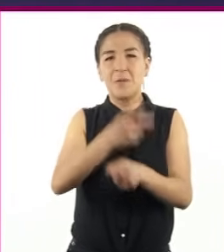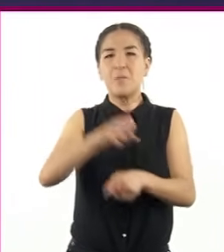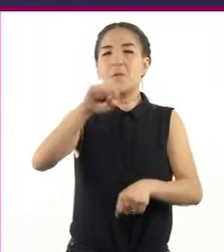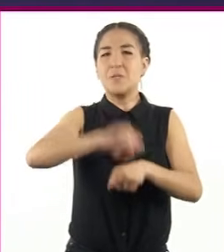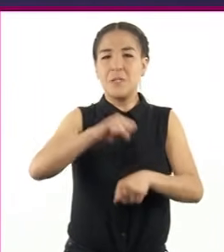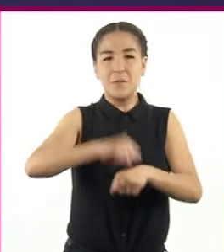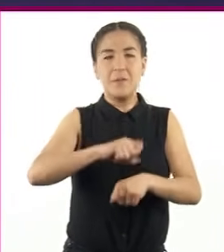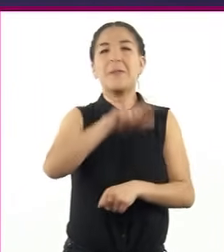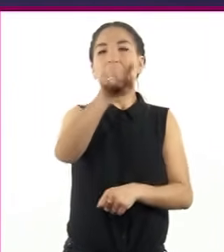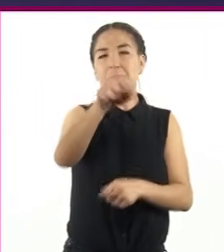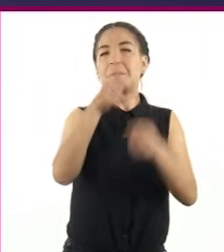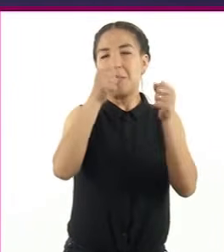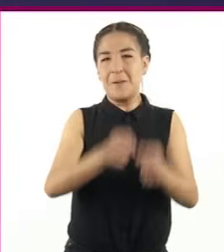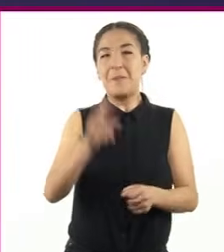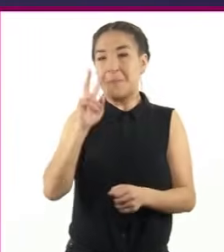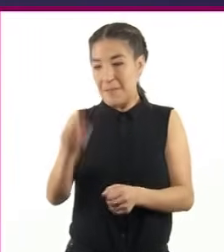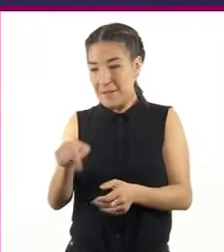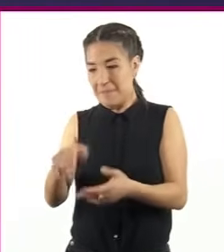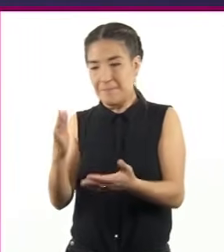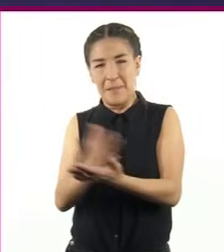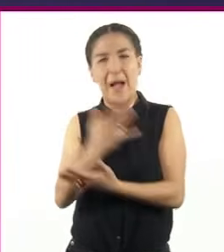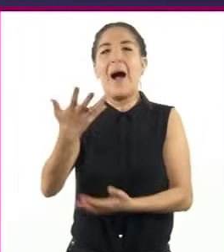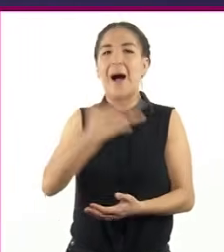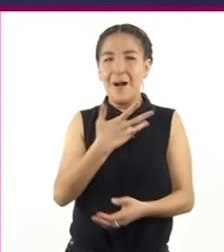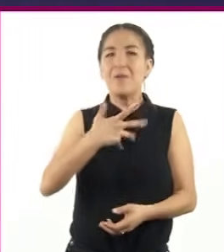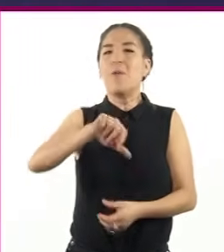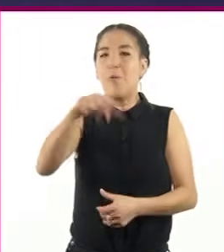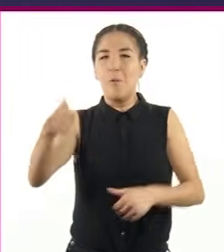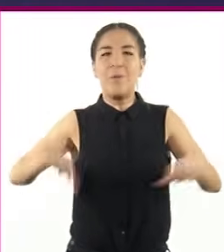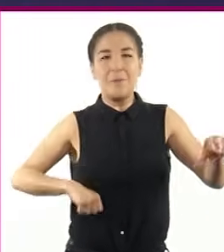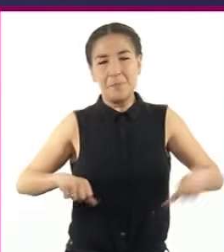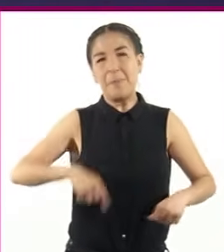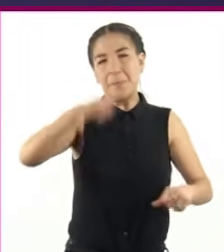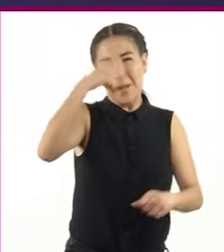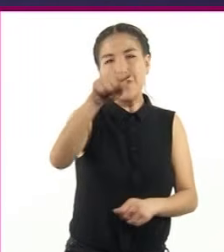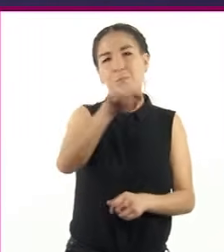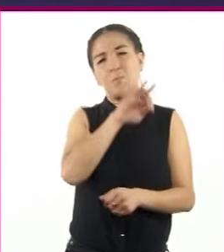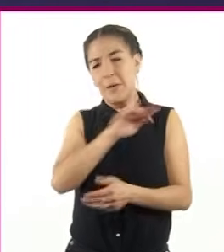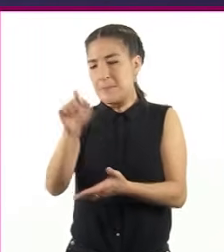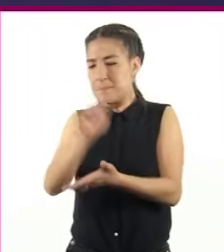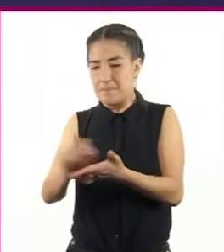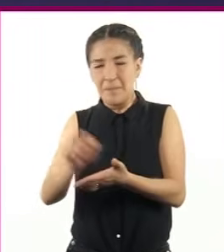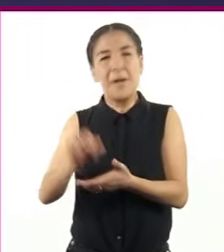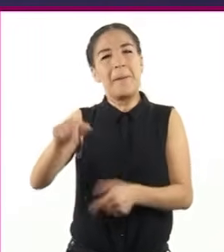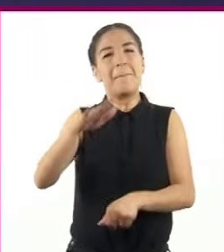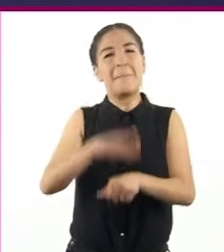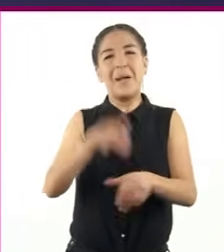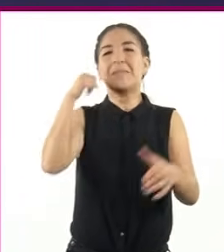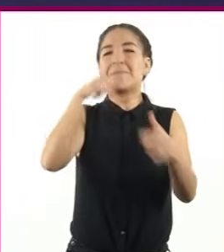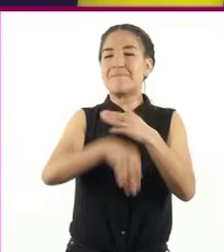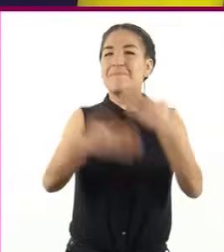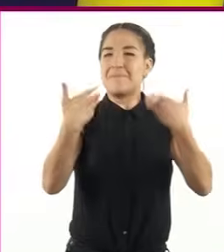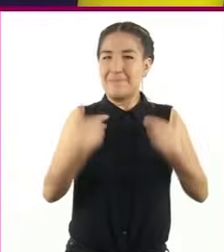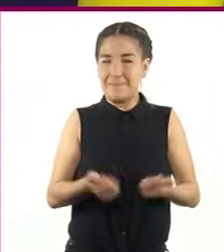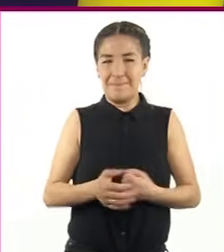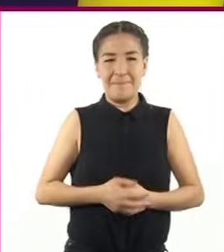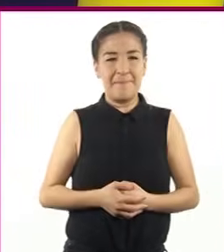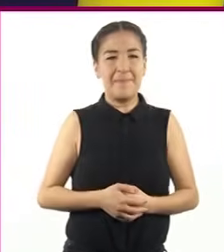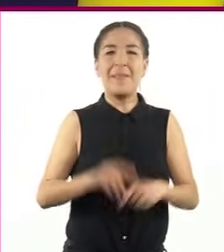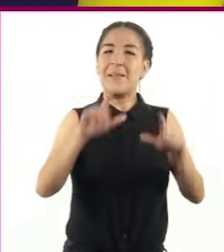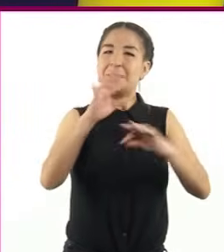secundaria. Seguramente encontrarán otras actividades para profundizar aún más en el tema.